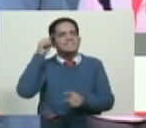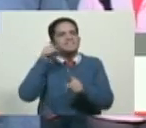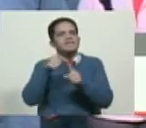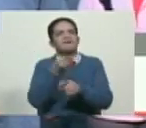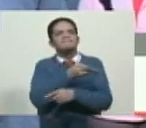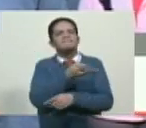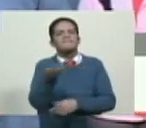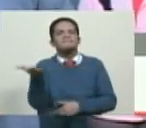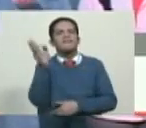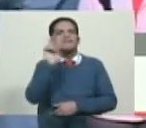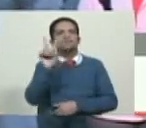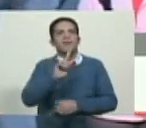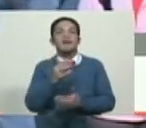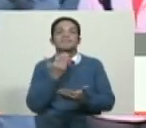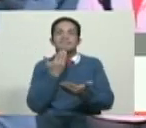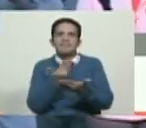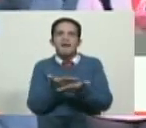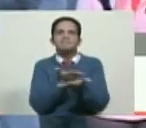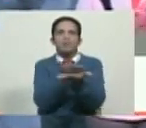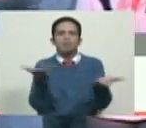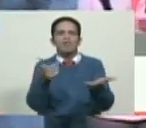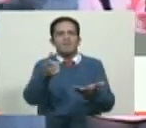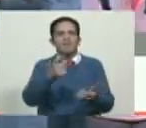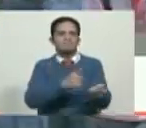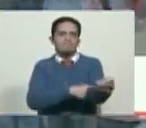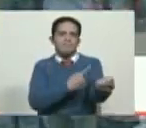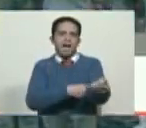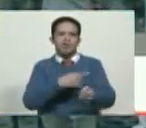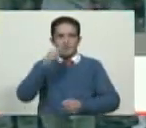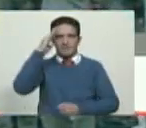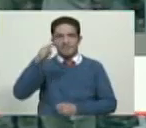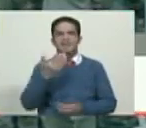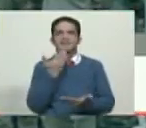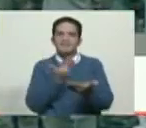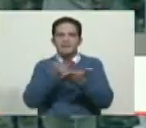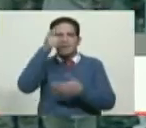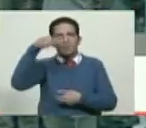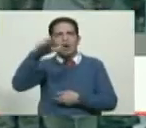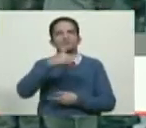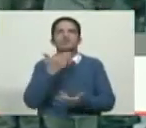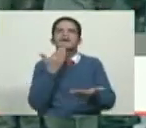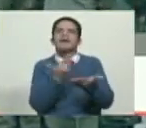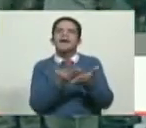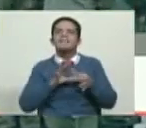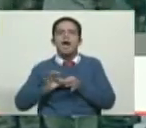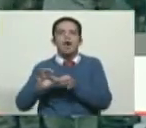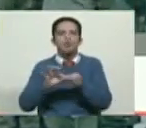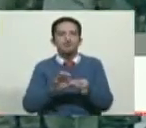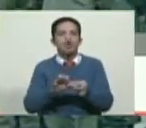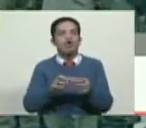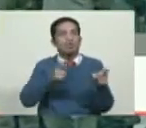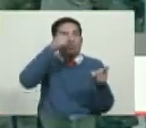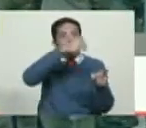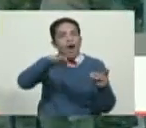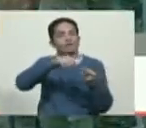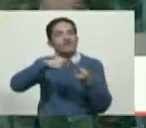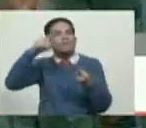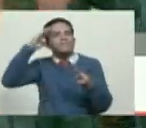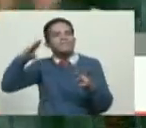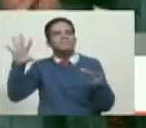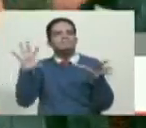XXI, gracias a ustedes, hermanos militares, gracias al pueblo, gracias a la Unión Cívico-Militar.